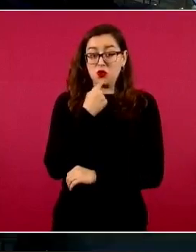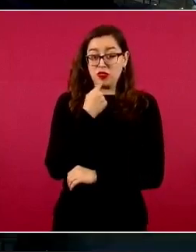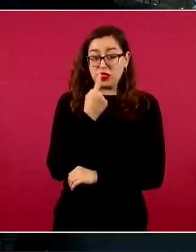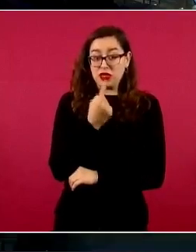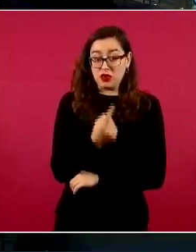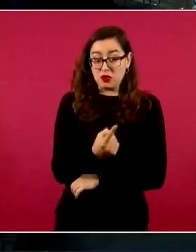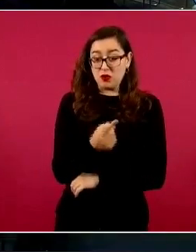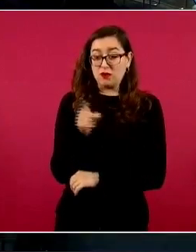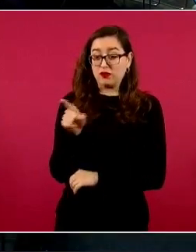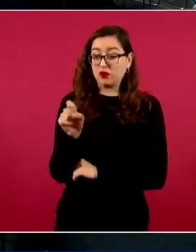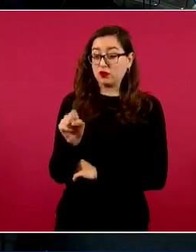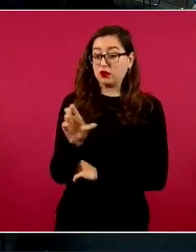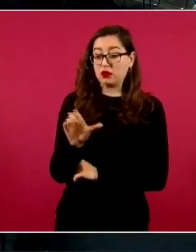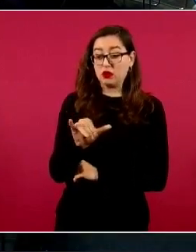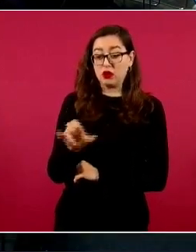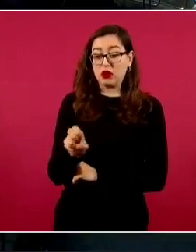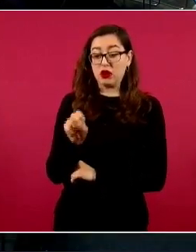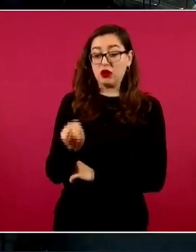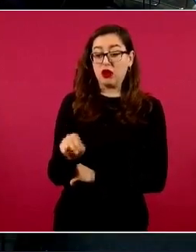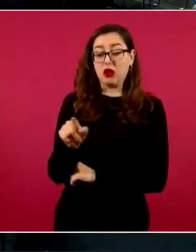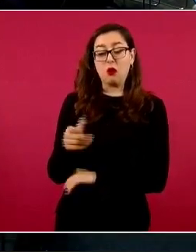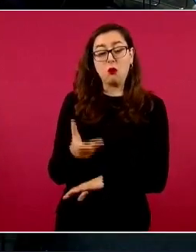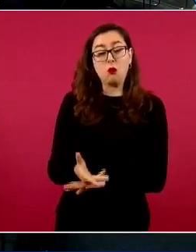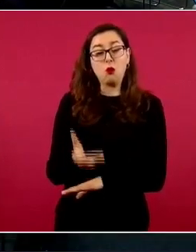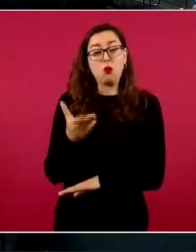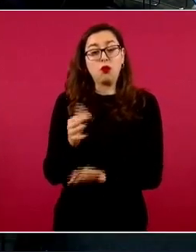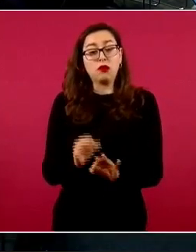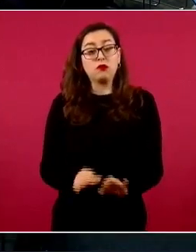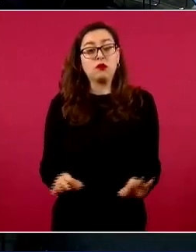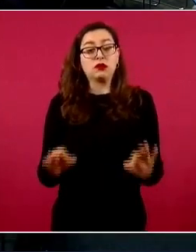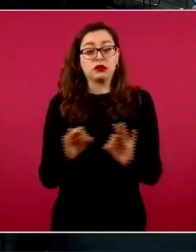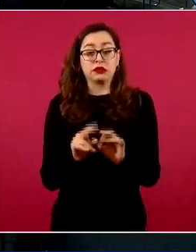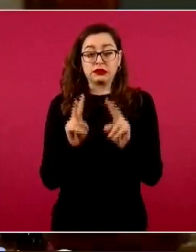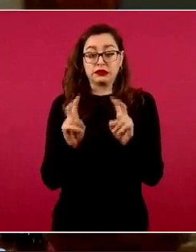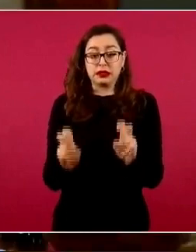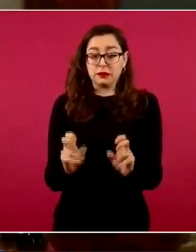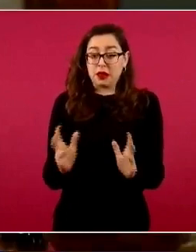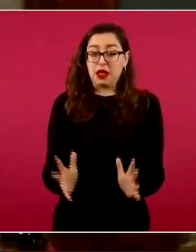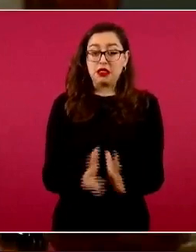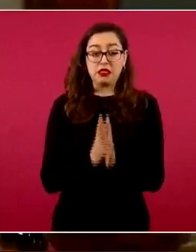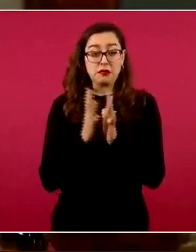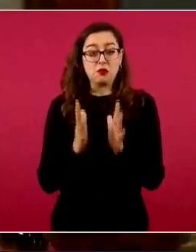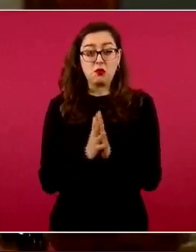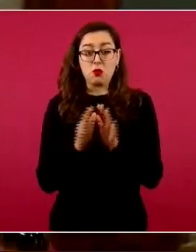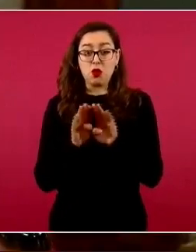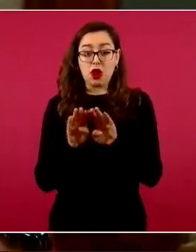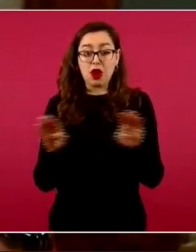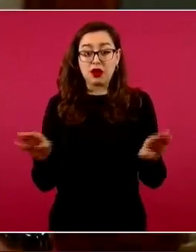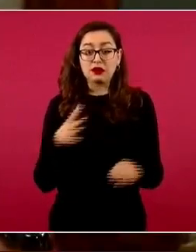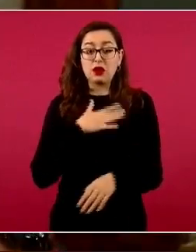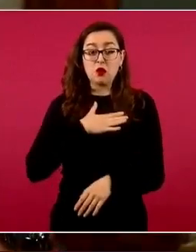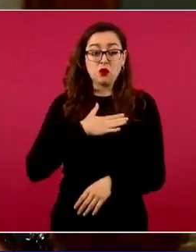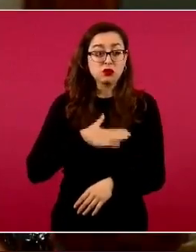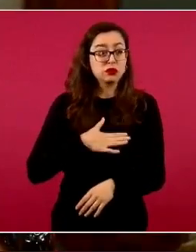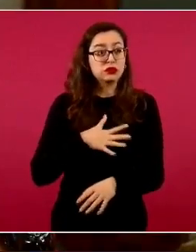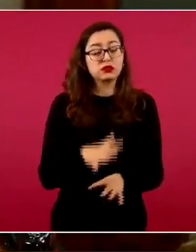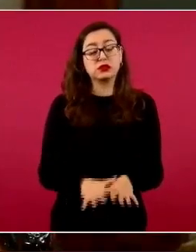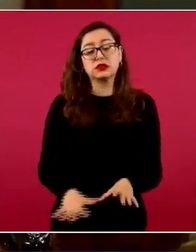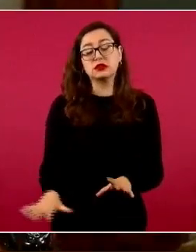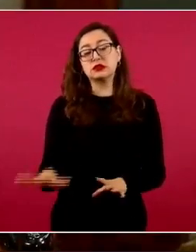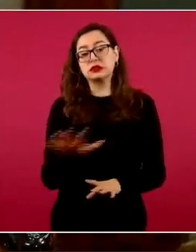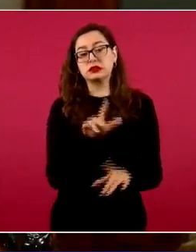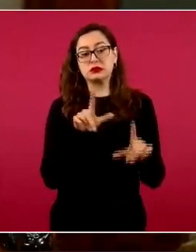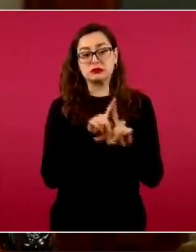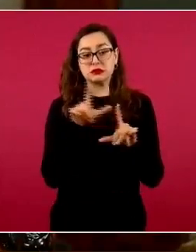la Corte juega un papel muy importante en la democracia y en la impartición de justicia de este país. Sostengo porque